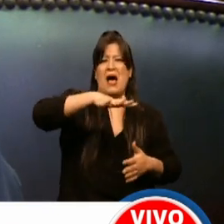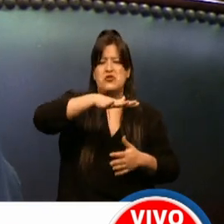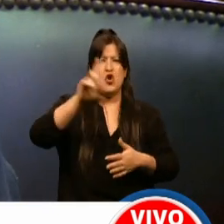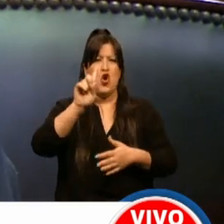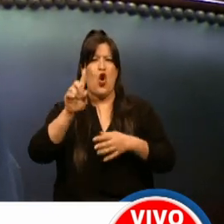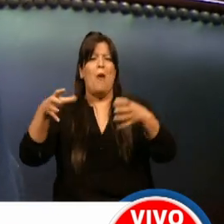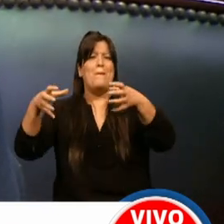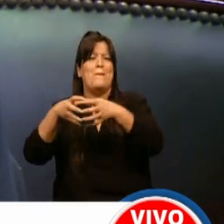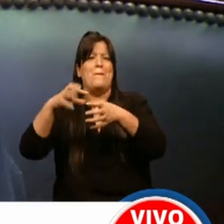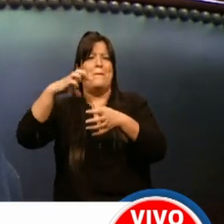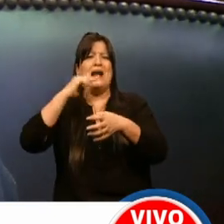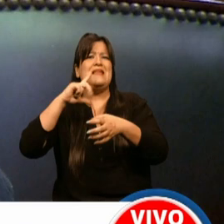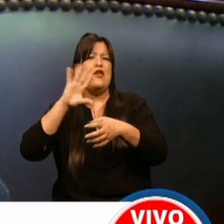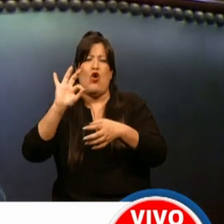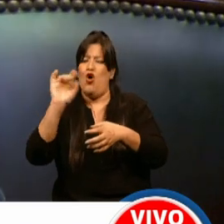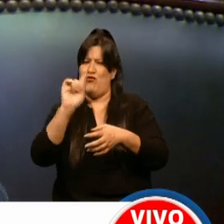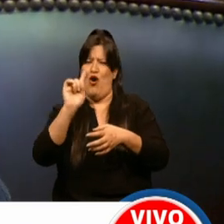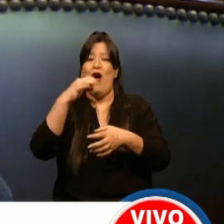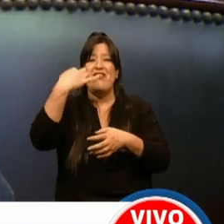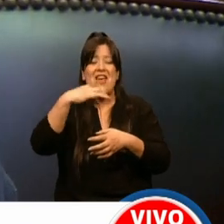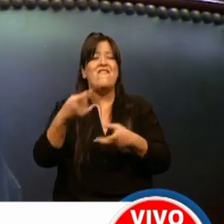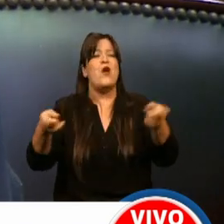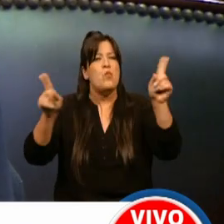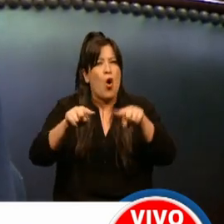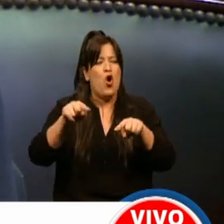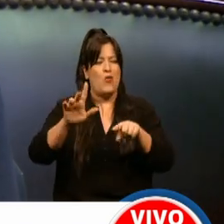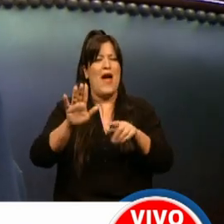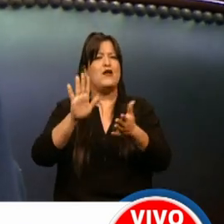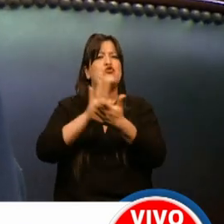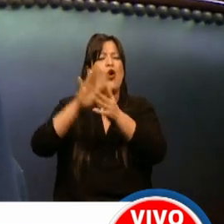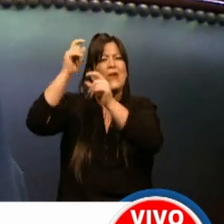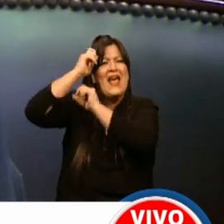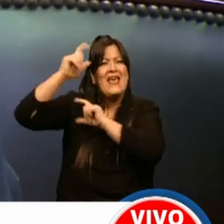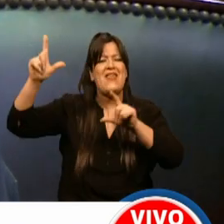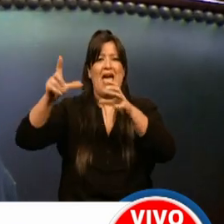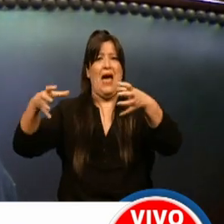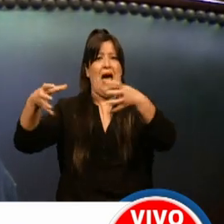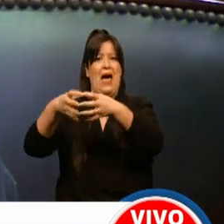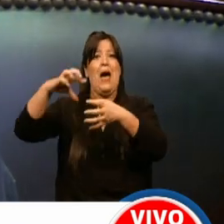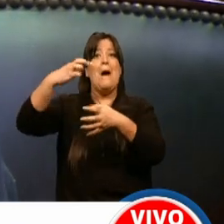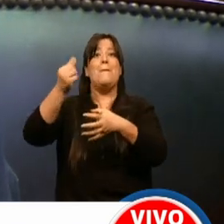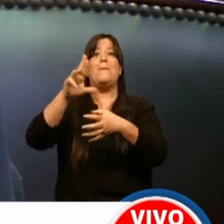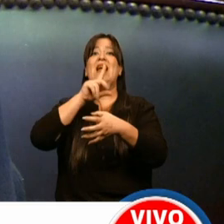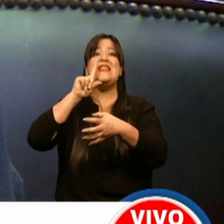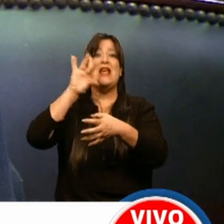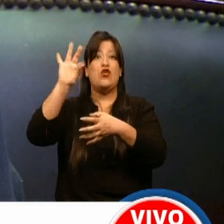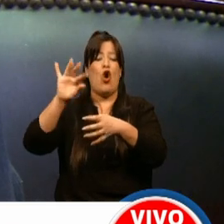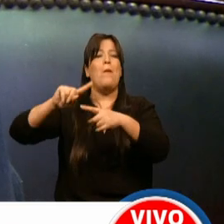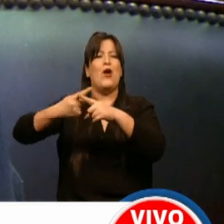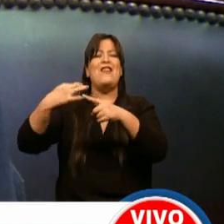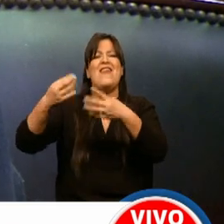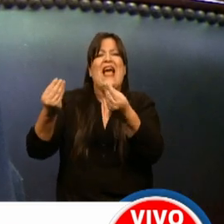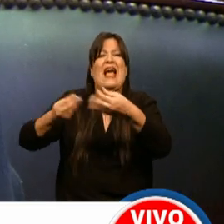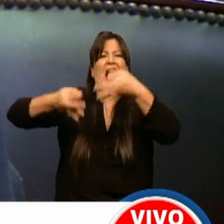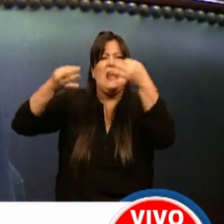espero que en argentina volvamos a recuperar la idea de que los partidos tengan más calidad orden en los comportamientos políticos